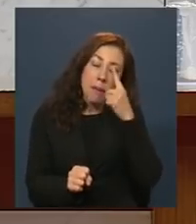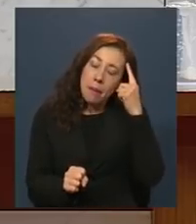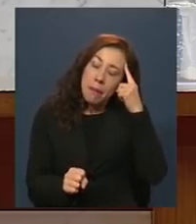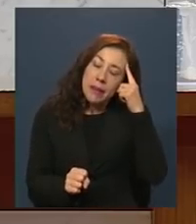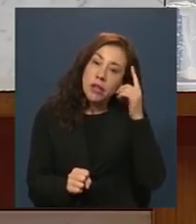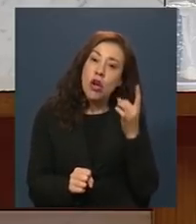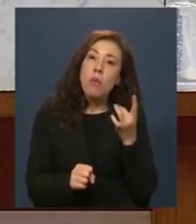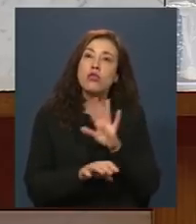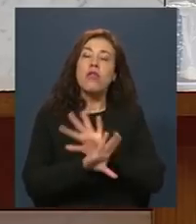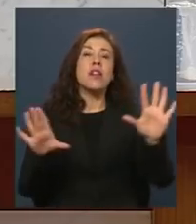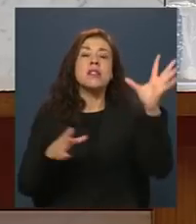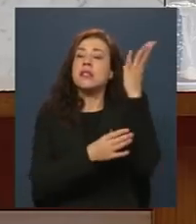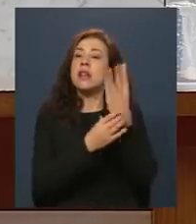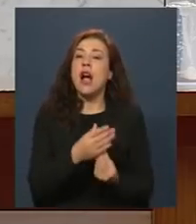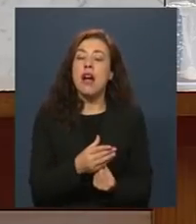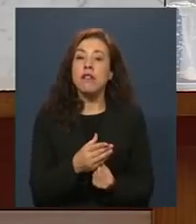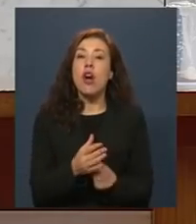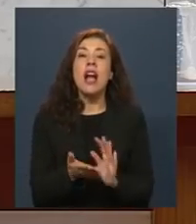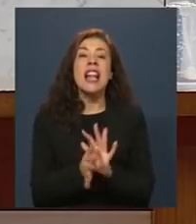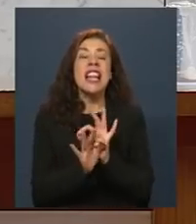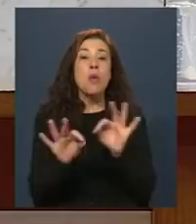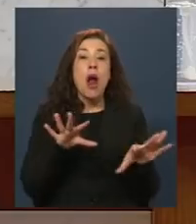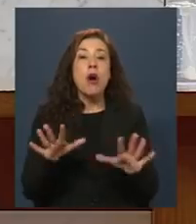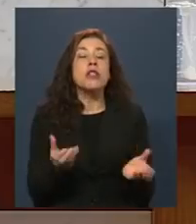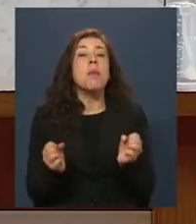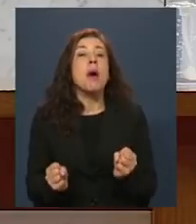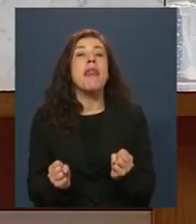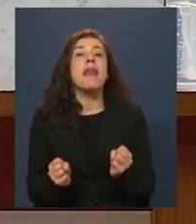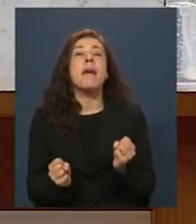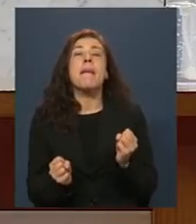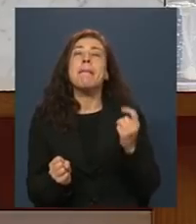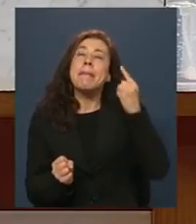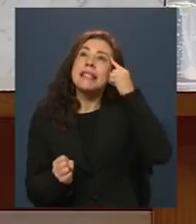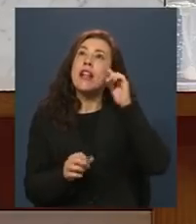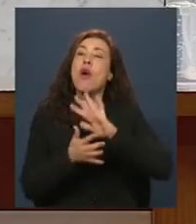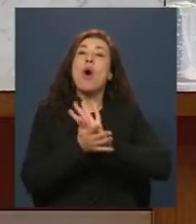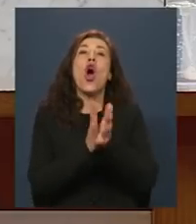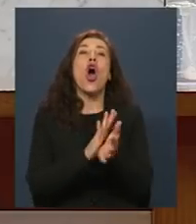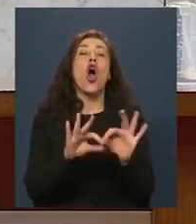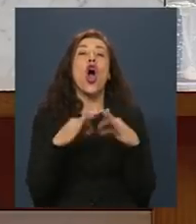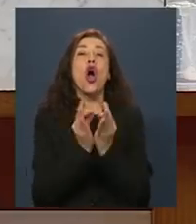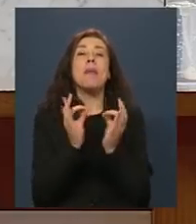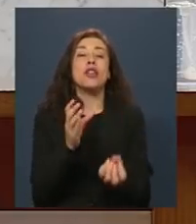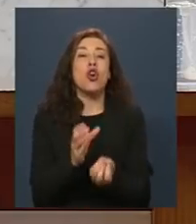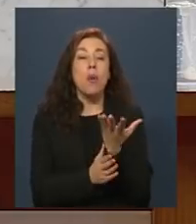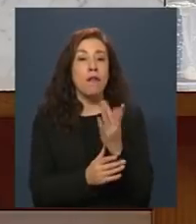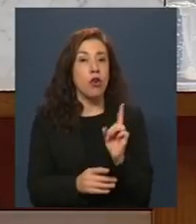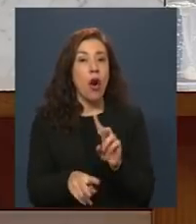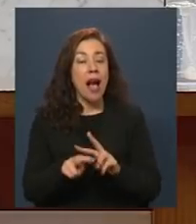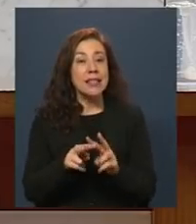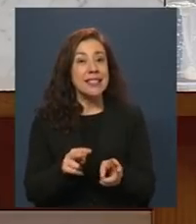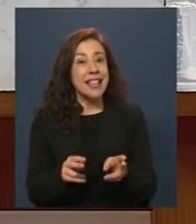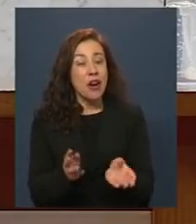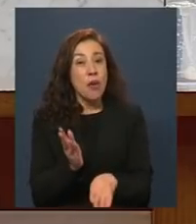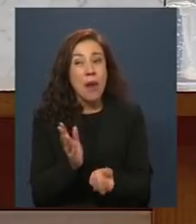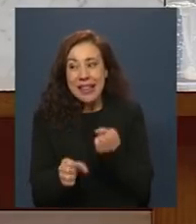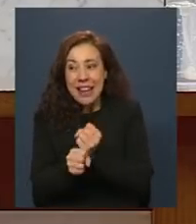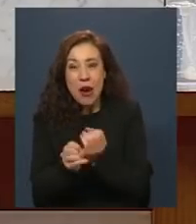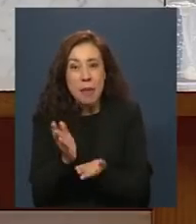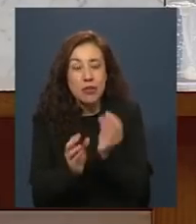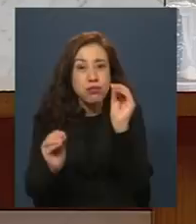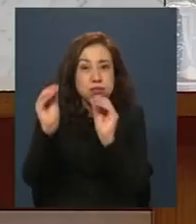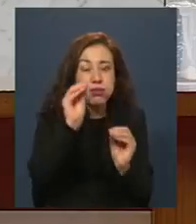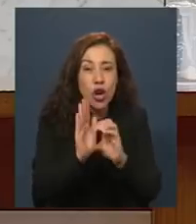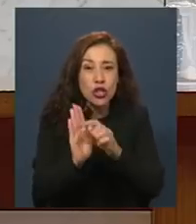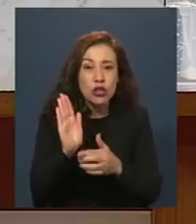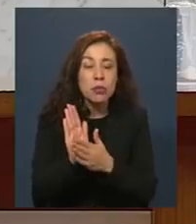enteramente obsoleto y nada puede pretenderse como completamente nuevo. La instalación de nuestra convención trajo